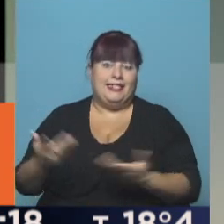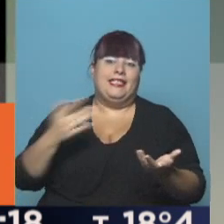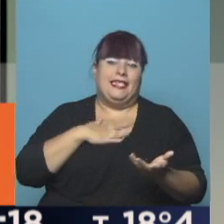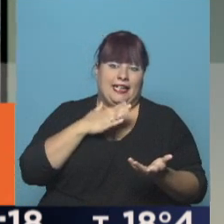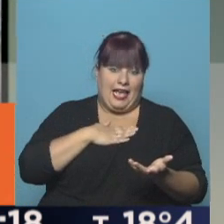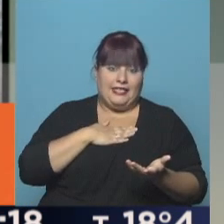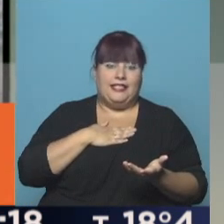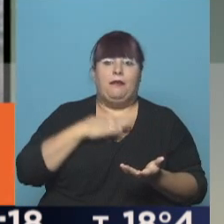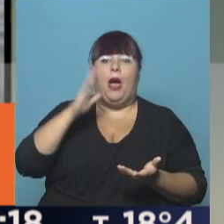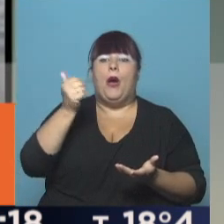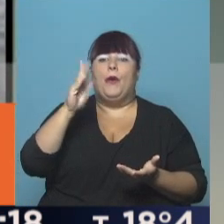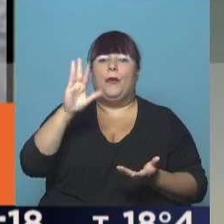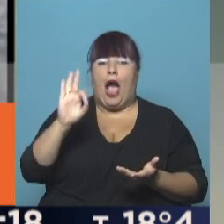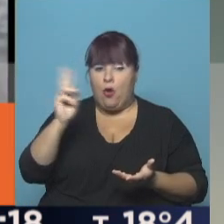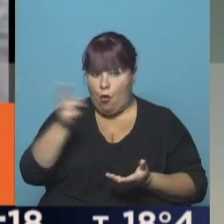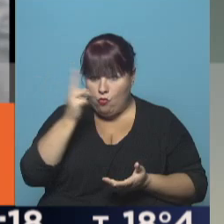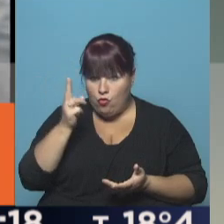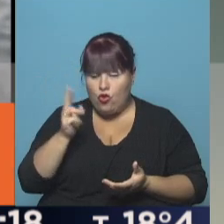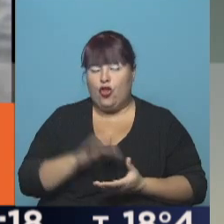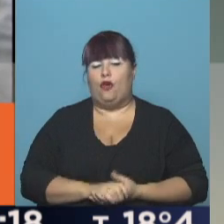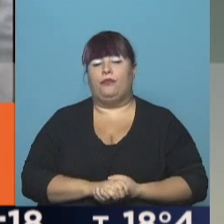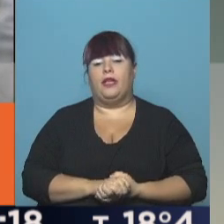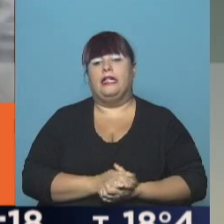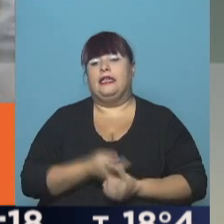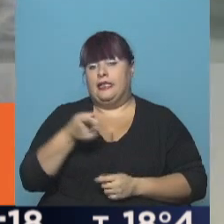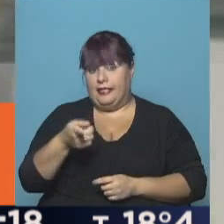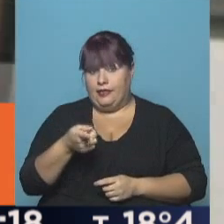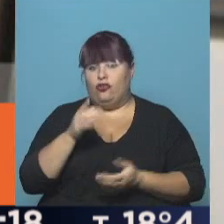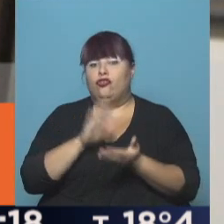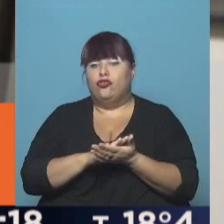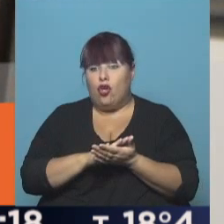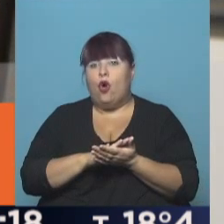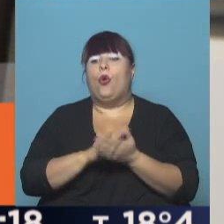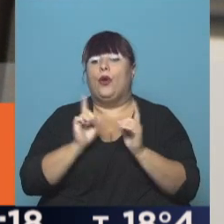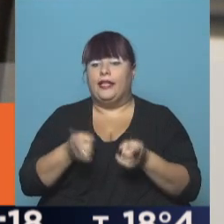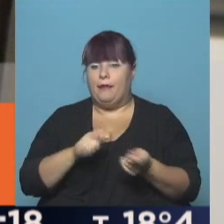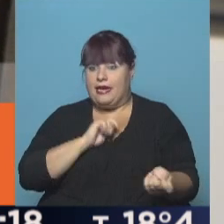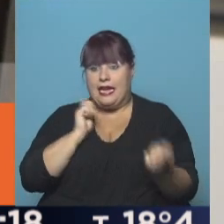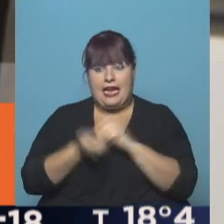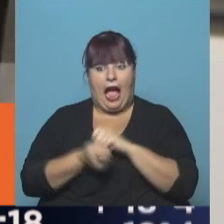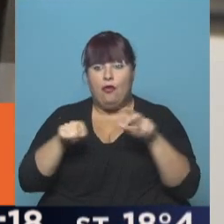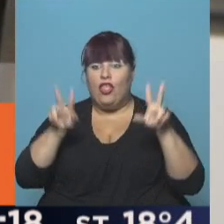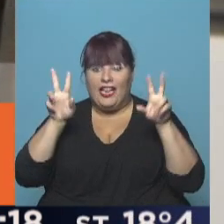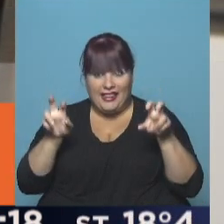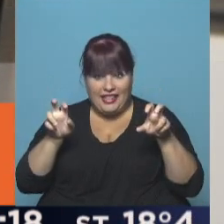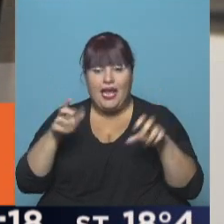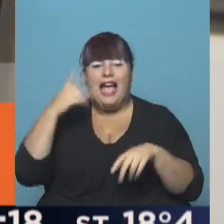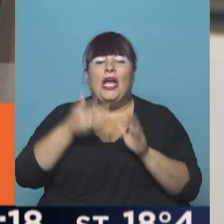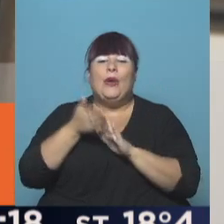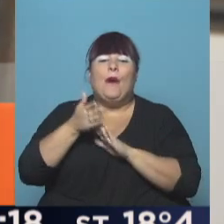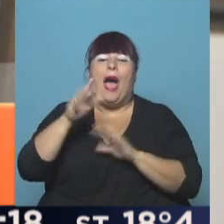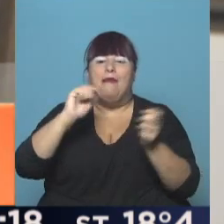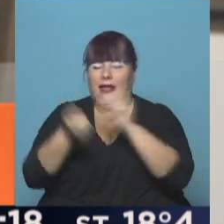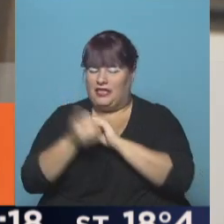manuel balboa perdió la vida esto es noticia que tiene que ver también con el giro que tuvo la causa que de tentativa de homicidio